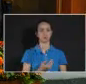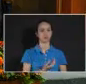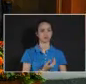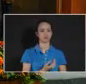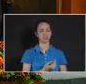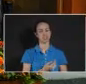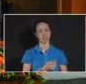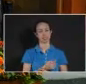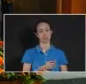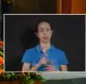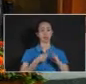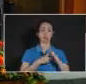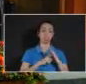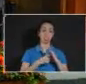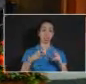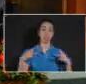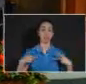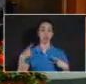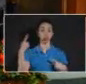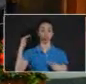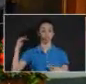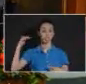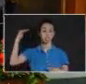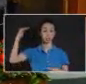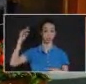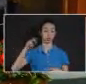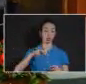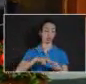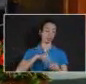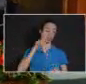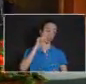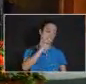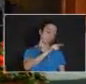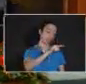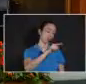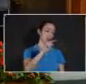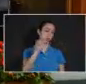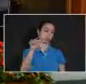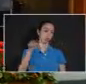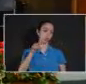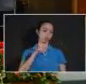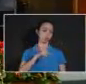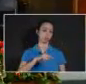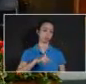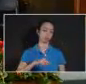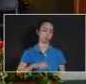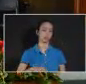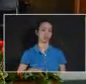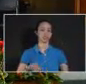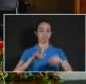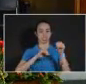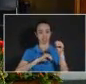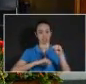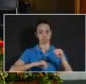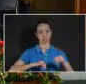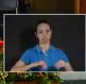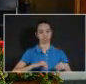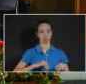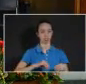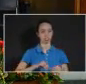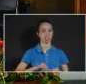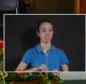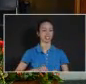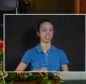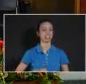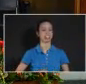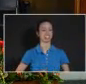empieza, que haya una evolución en ellos, Señor, y les cambian la C por N, y entonces ya no son cacos, sino que nacos. Y después